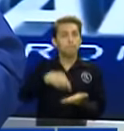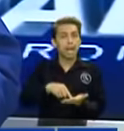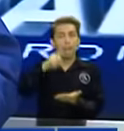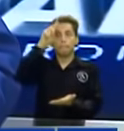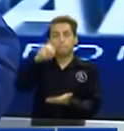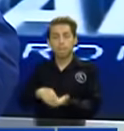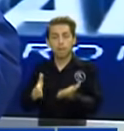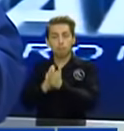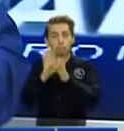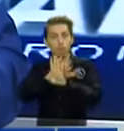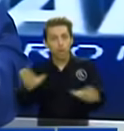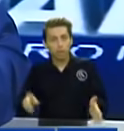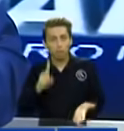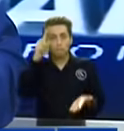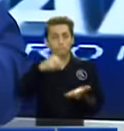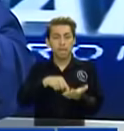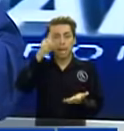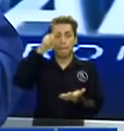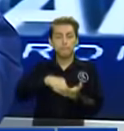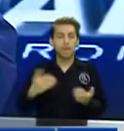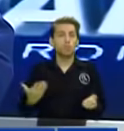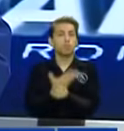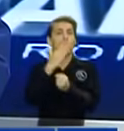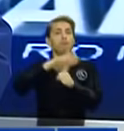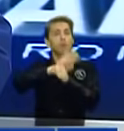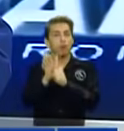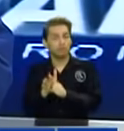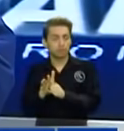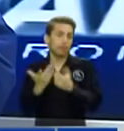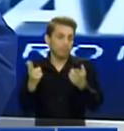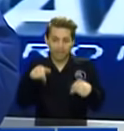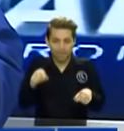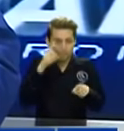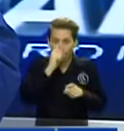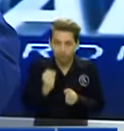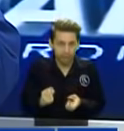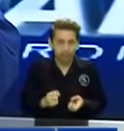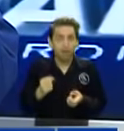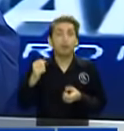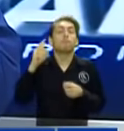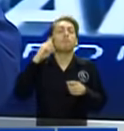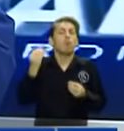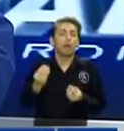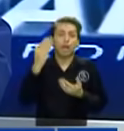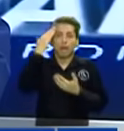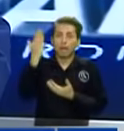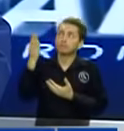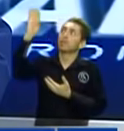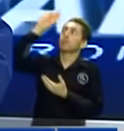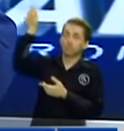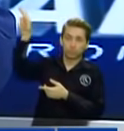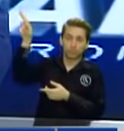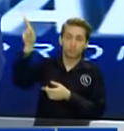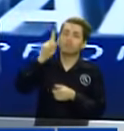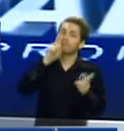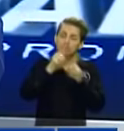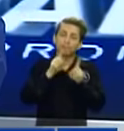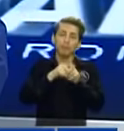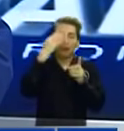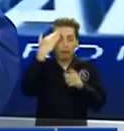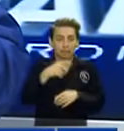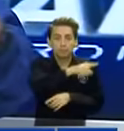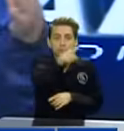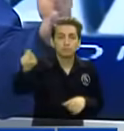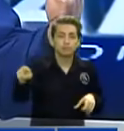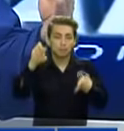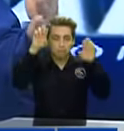Nosotros tenemos la dicha, eso no está ocurriendo. Y ha ocurrido gracias a Dios y gracias a que la gente está usando la mascarilla, se está lavando las